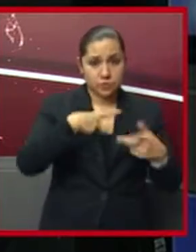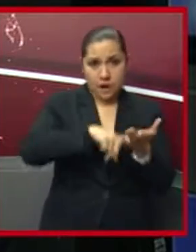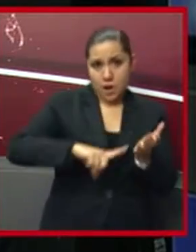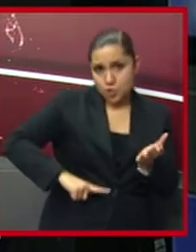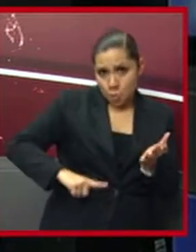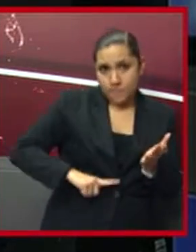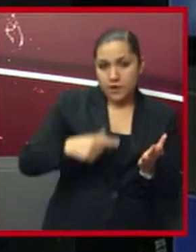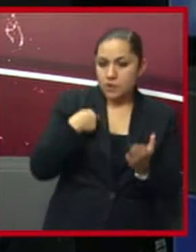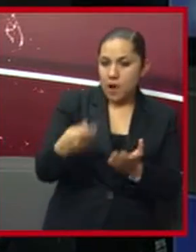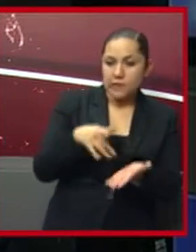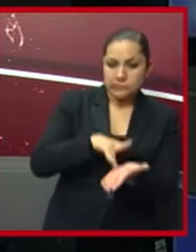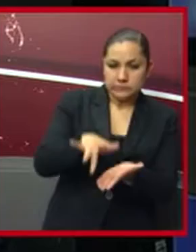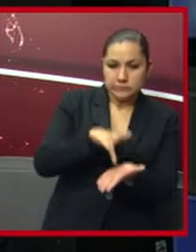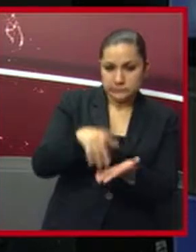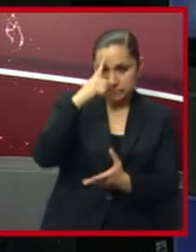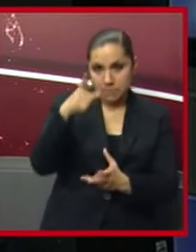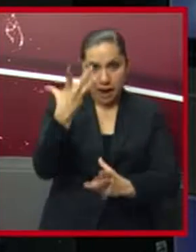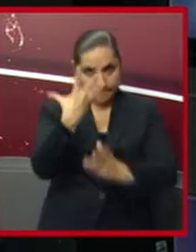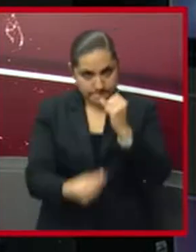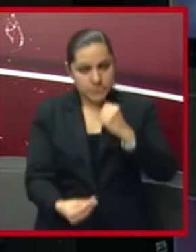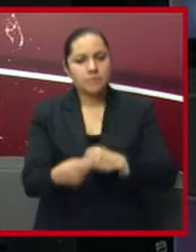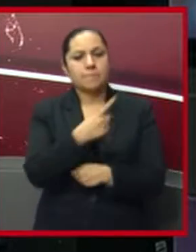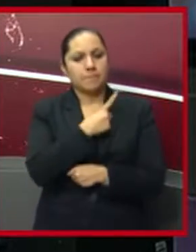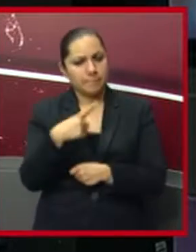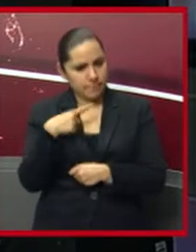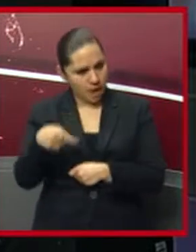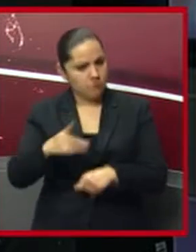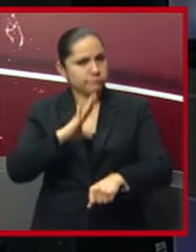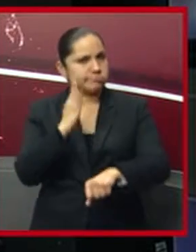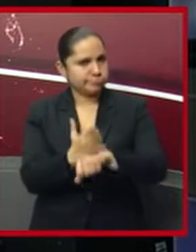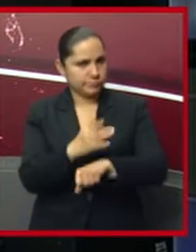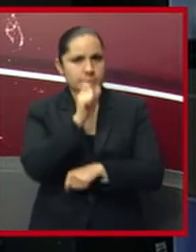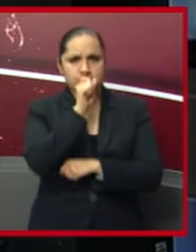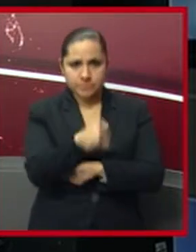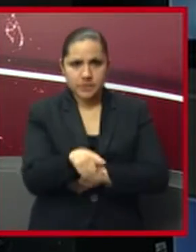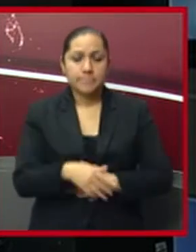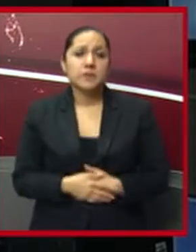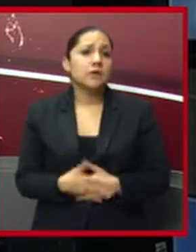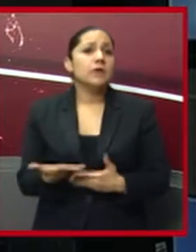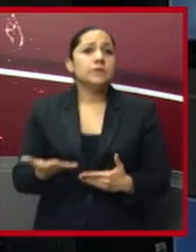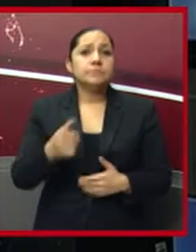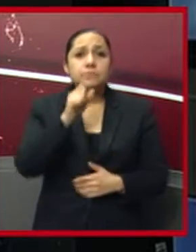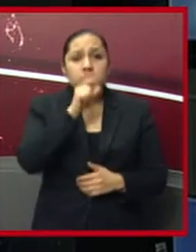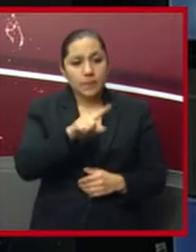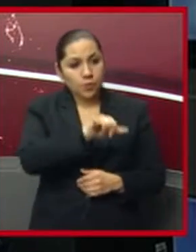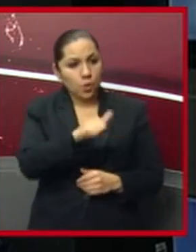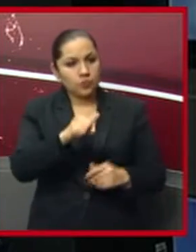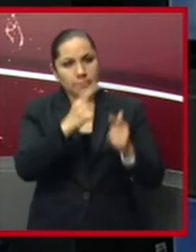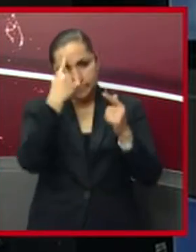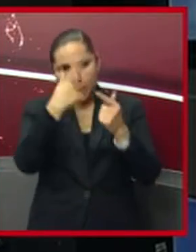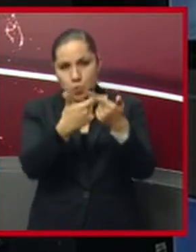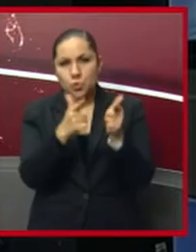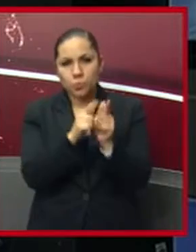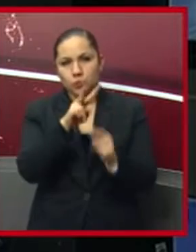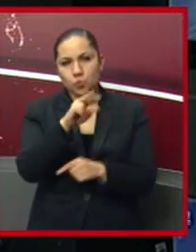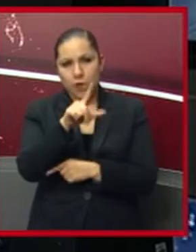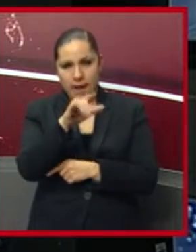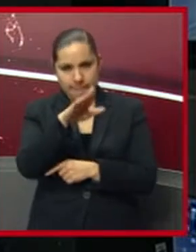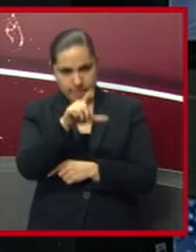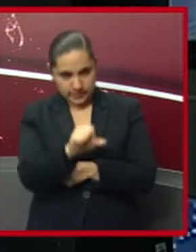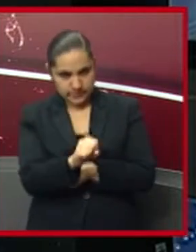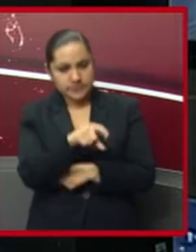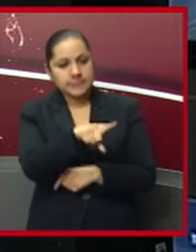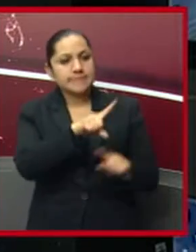reo que se fugue, ¿no? Hay reformas también en atención a los grupos vulnerables. Por ejemplo,